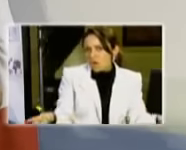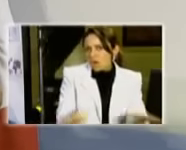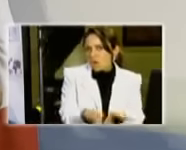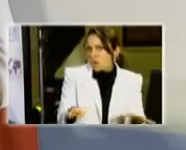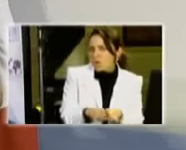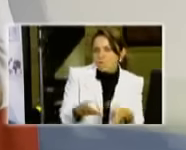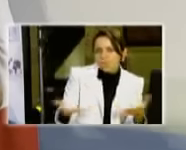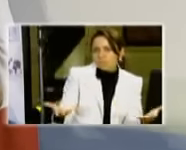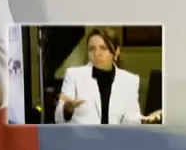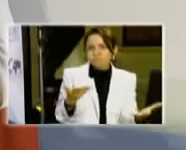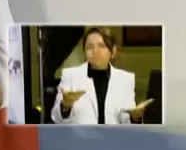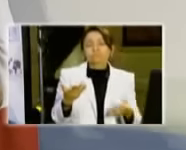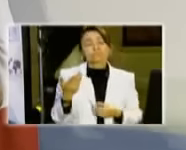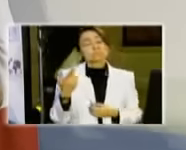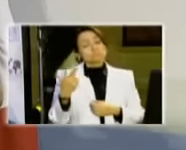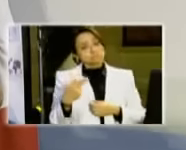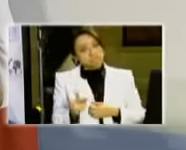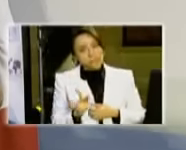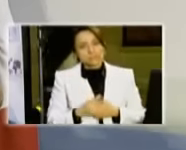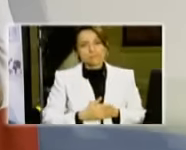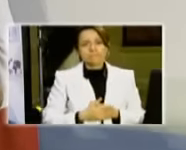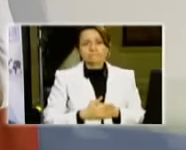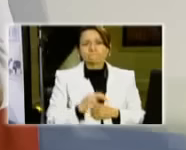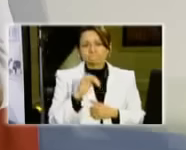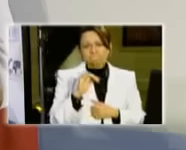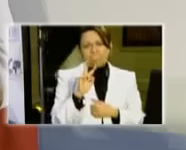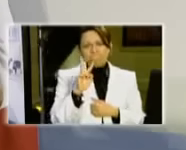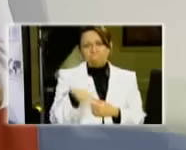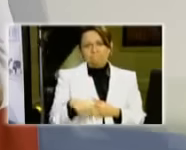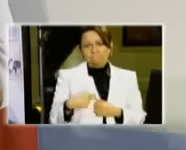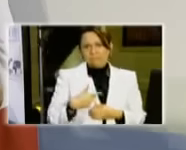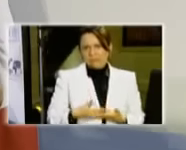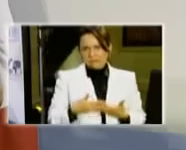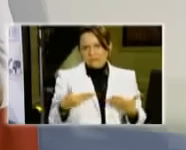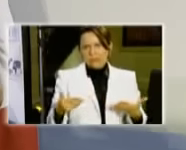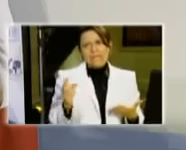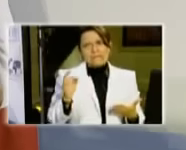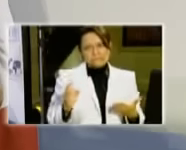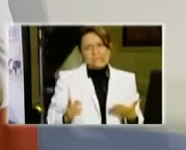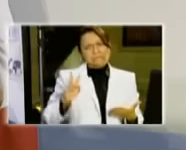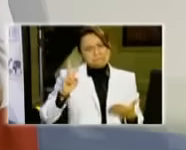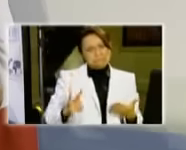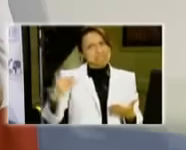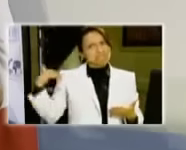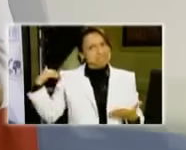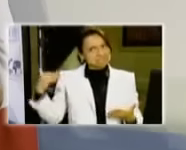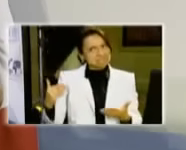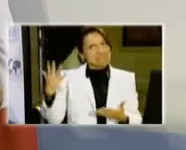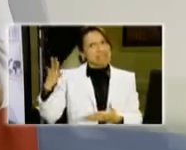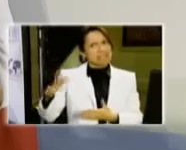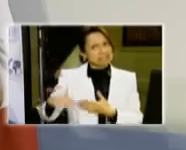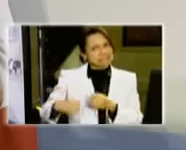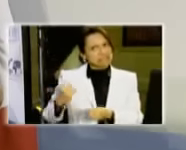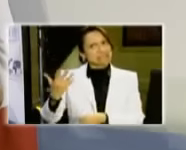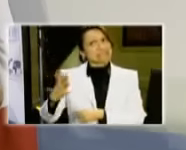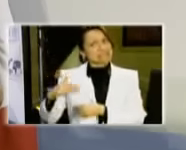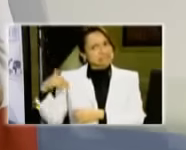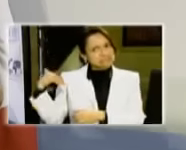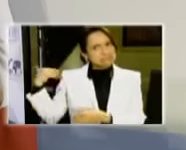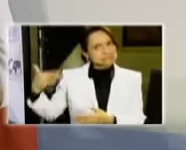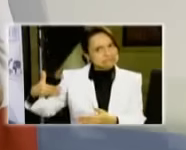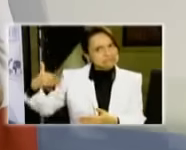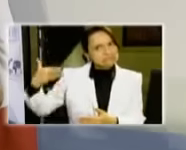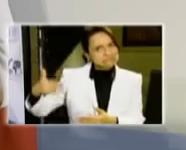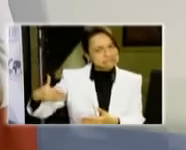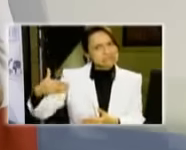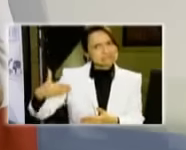realidad principal, y es que vivimos desde hace varias décadas en un mundo muy distinto del que existía